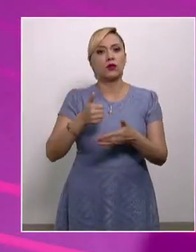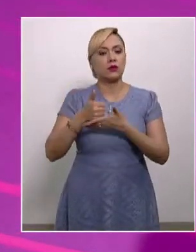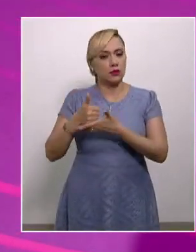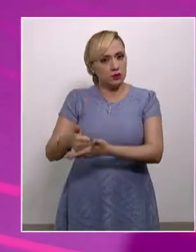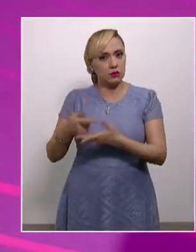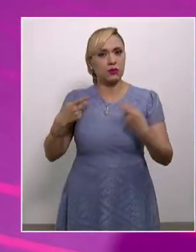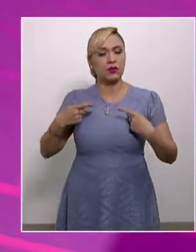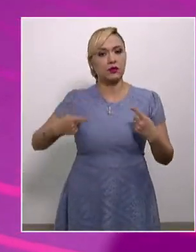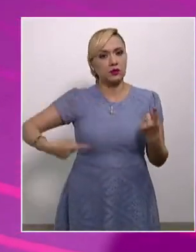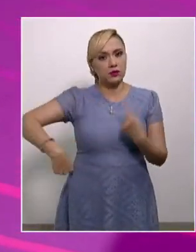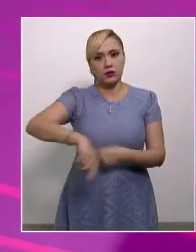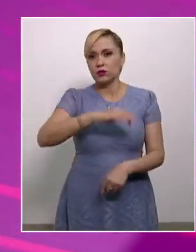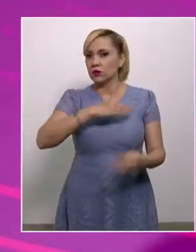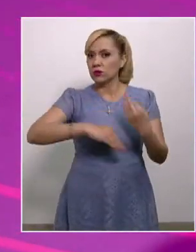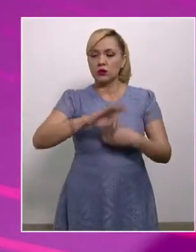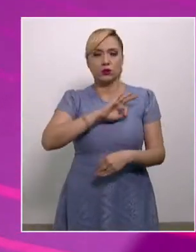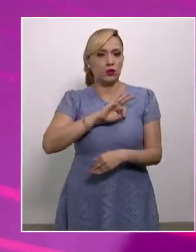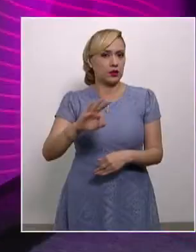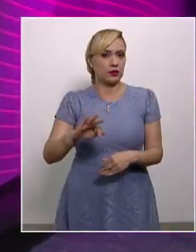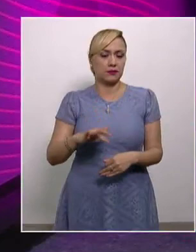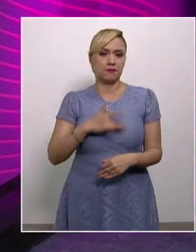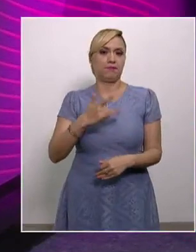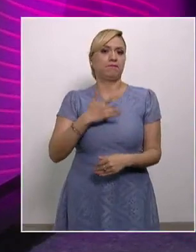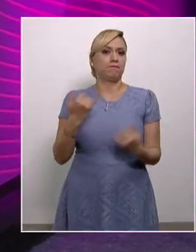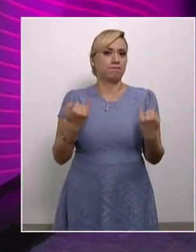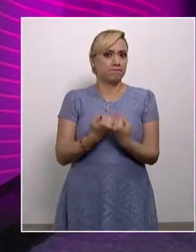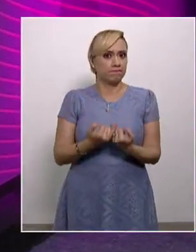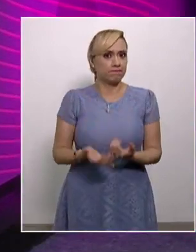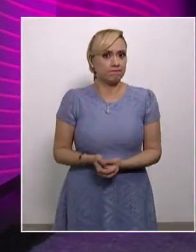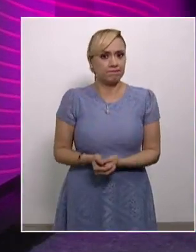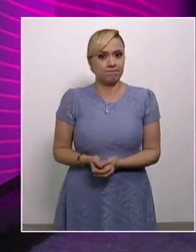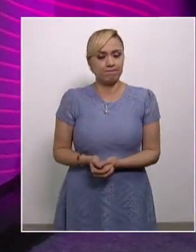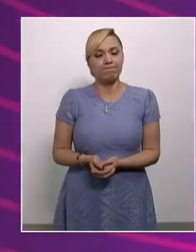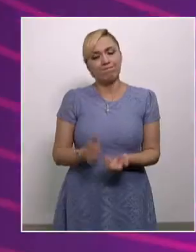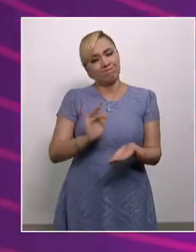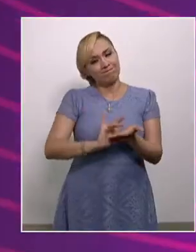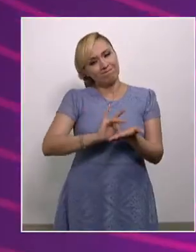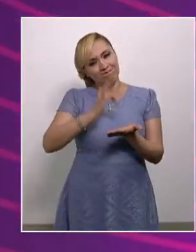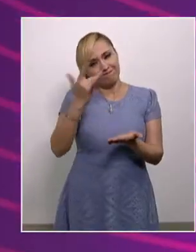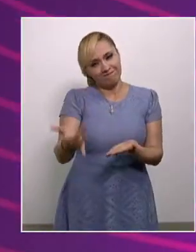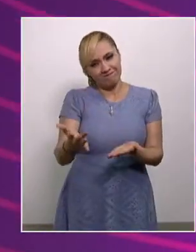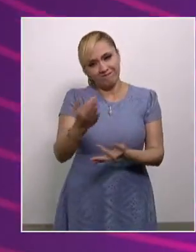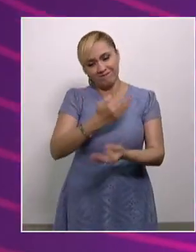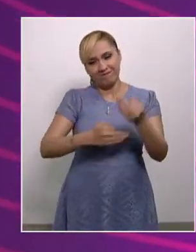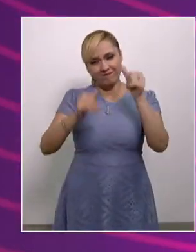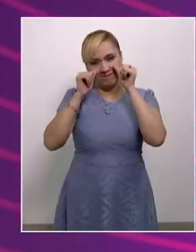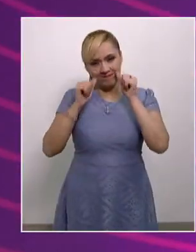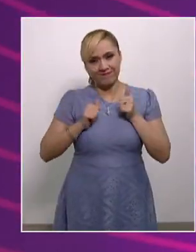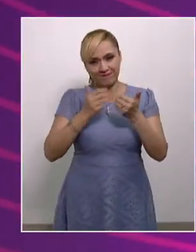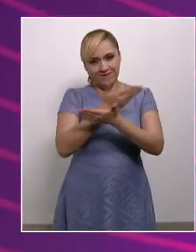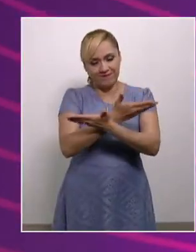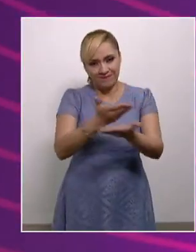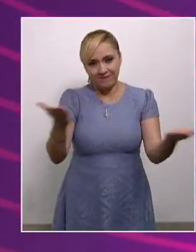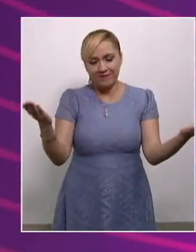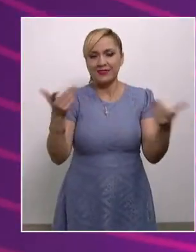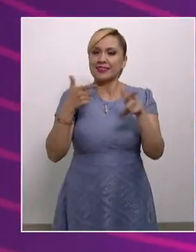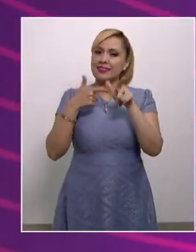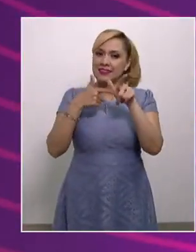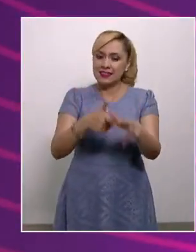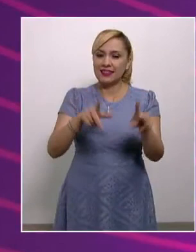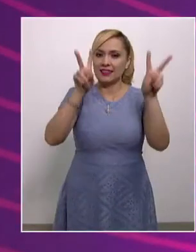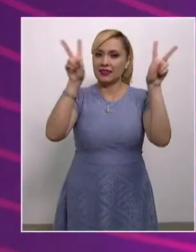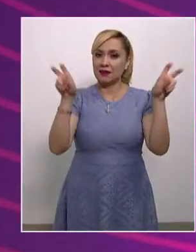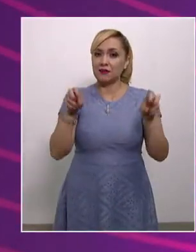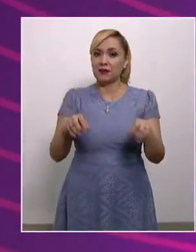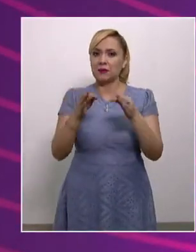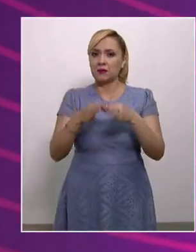y que nosotros no estamos exentos de ellos. Gracias, Diego. Nos vamos con los refugiados. Para la próxima emisión seguiremos tratando temas de género, pero